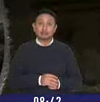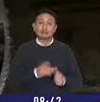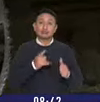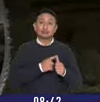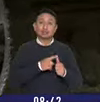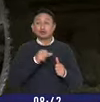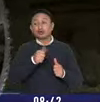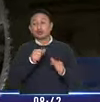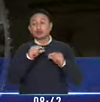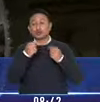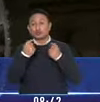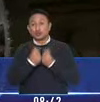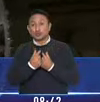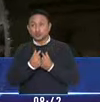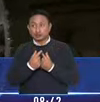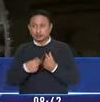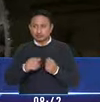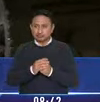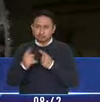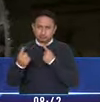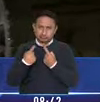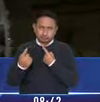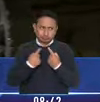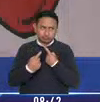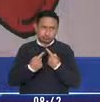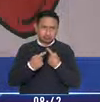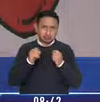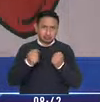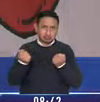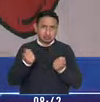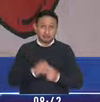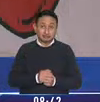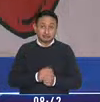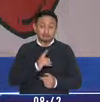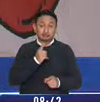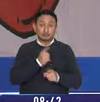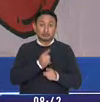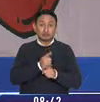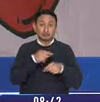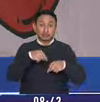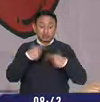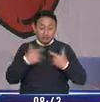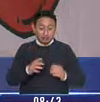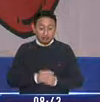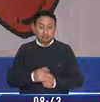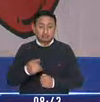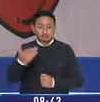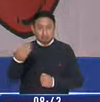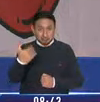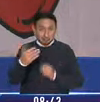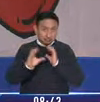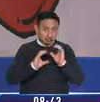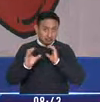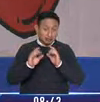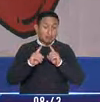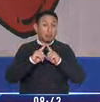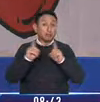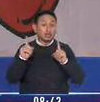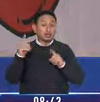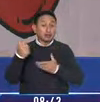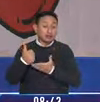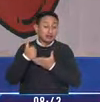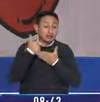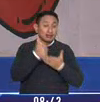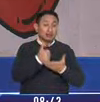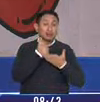conversar con otras fuerzas políticas para lograr una gobernabilidad. Estamos, por supuesto, listos y dispuestos para conversar, siempre y cuando sea en